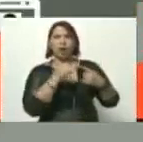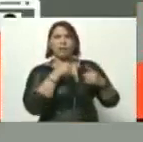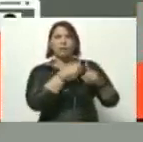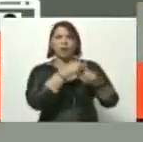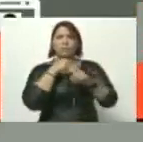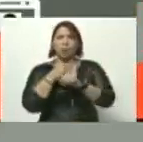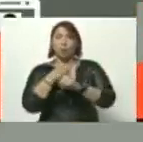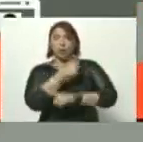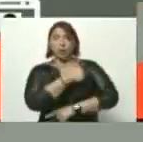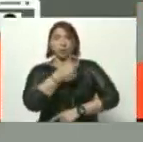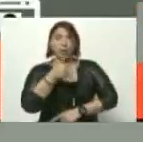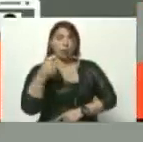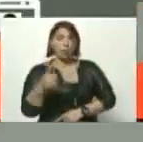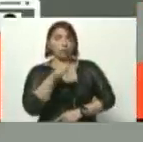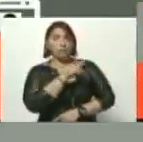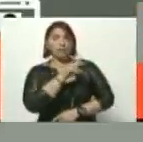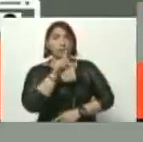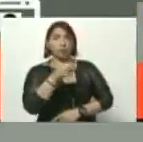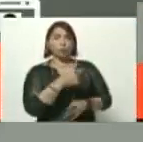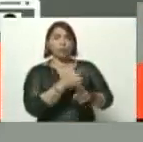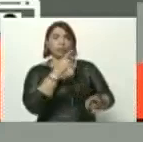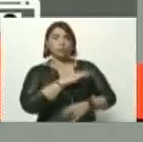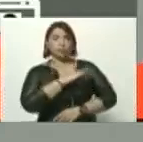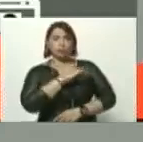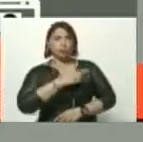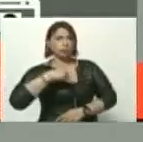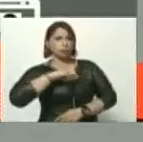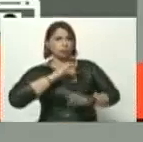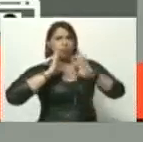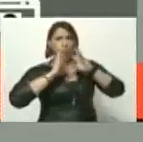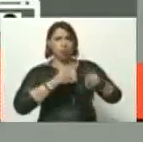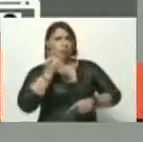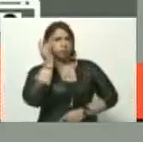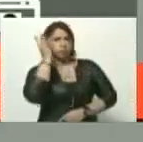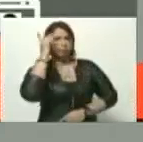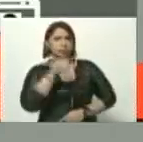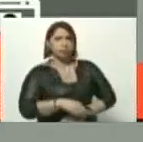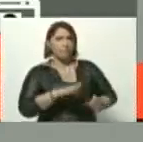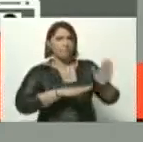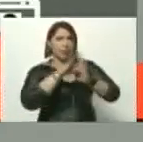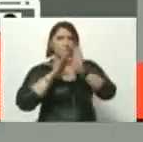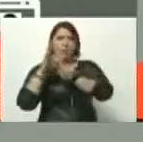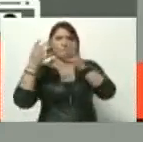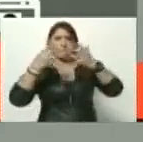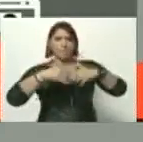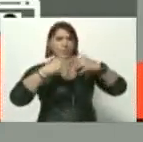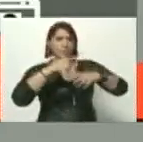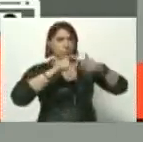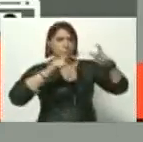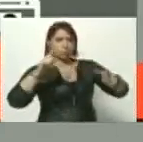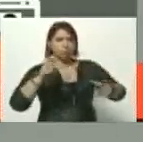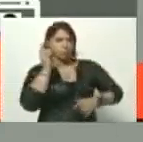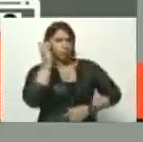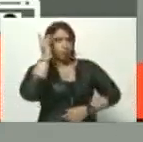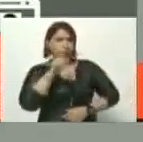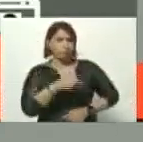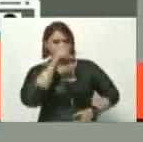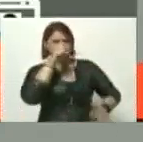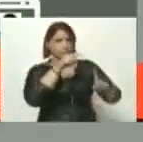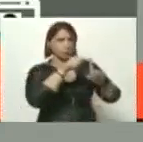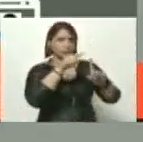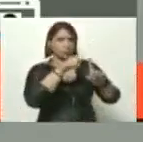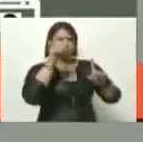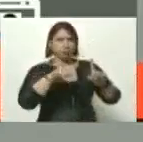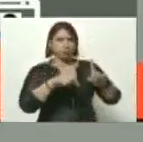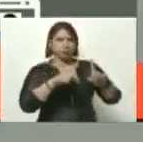Y así en cada una de las 21 redes tenemos un planteamiento de emprendimiento con la red de empresarios y emprendedores. Vamos rumbo a